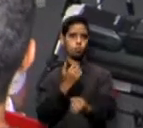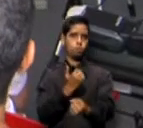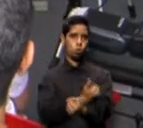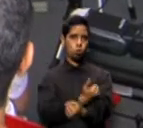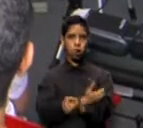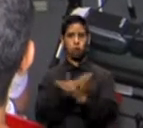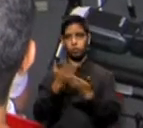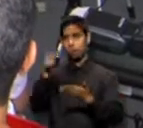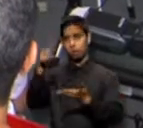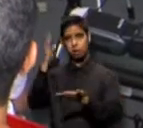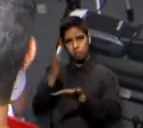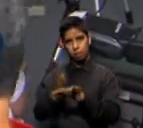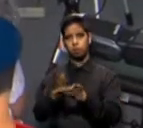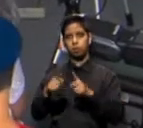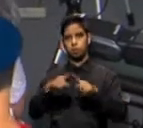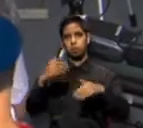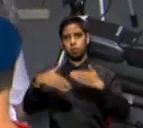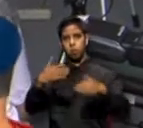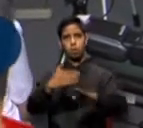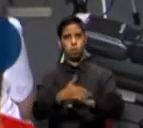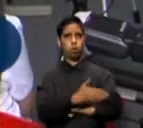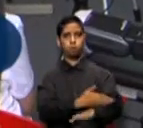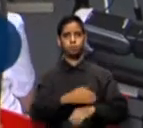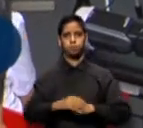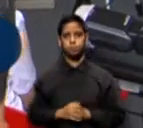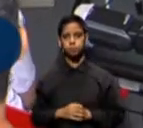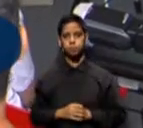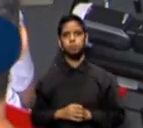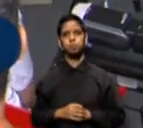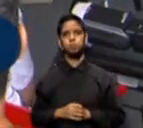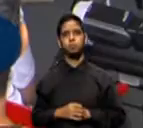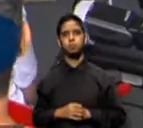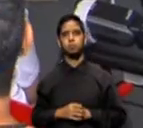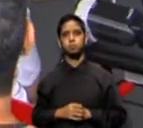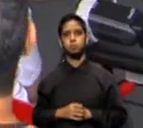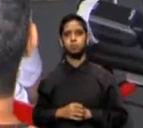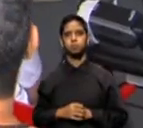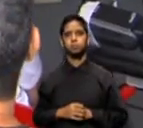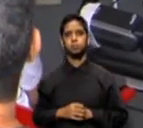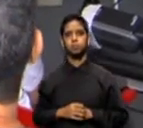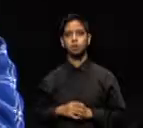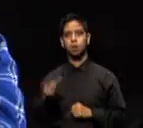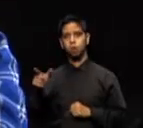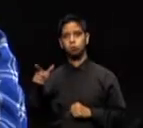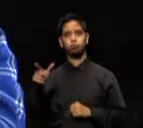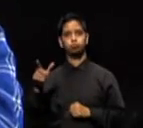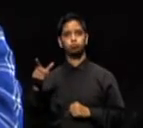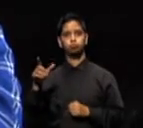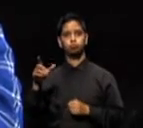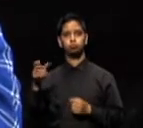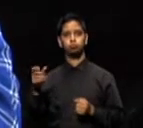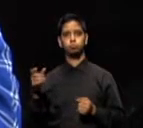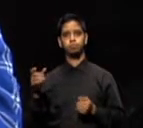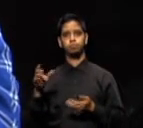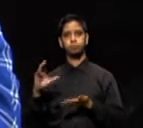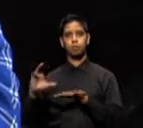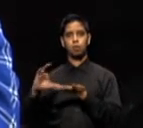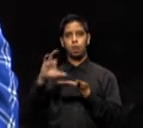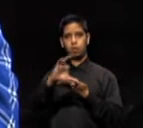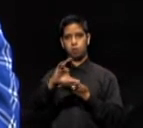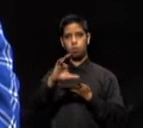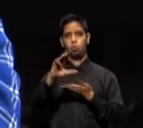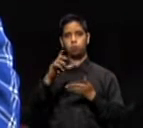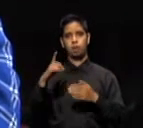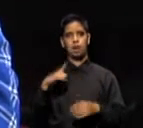Cámara puntualizó sobre las prioridades del cuerpo que dirige en cuanto a donativos legislativos se refiere. Cuando uno mira, vamos a suponer,